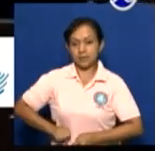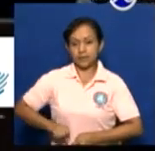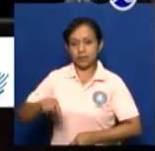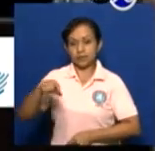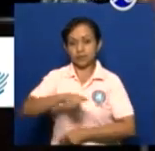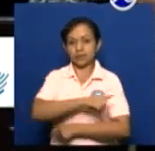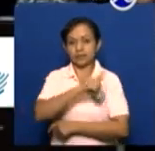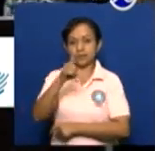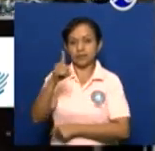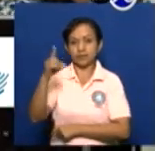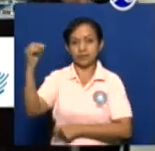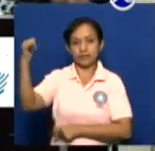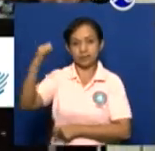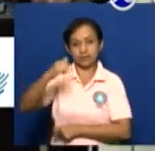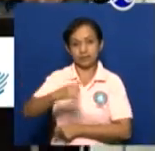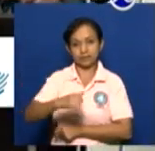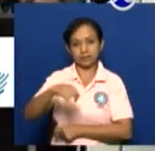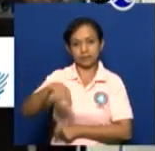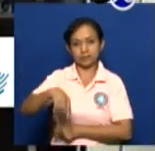también esta mañana.